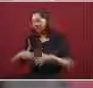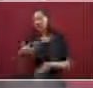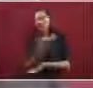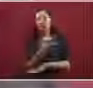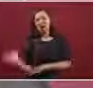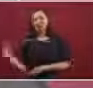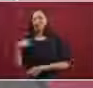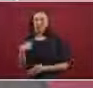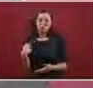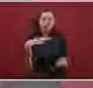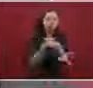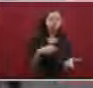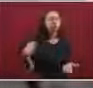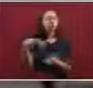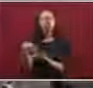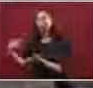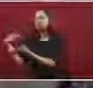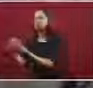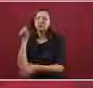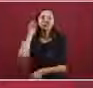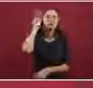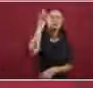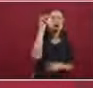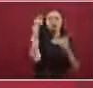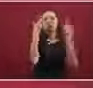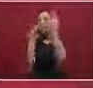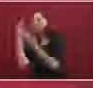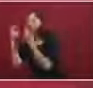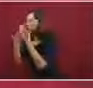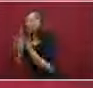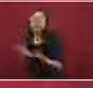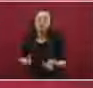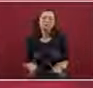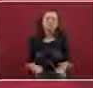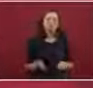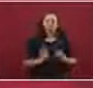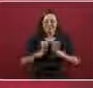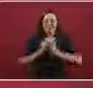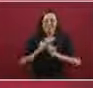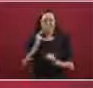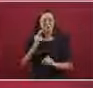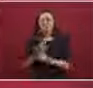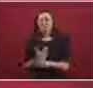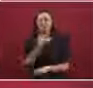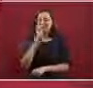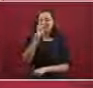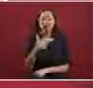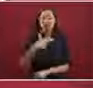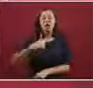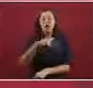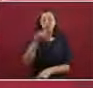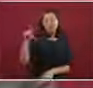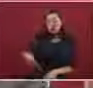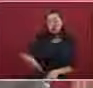corresponde. Es garantizar que haya libertades y que